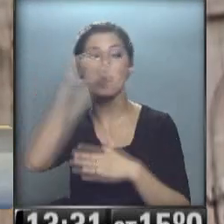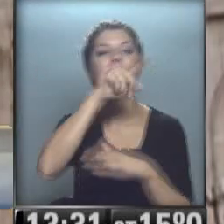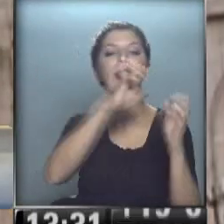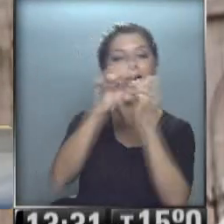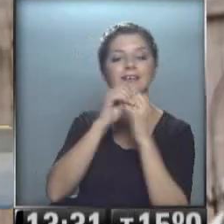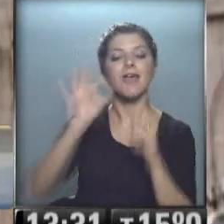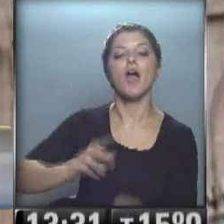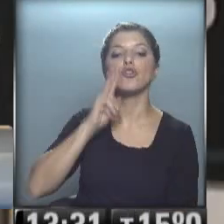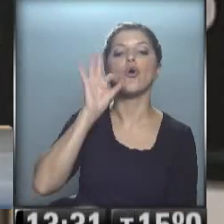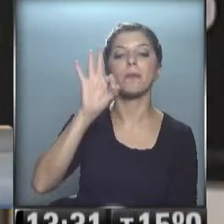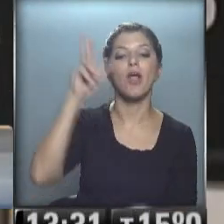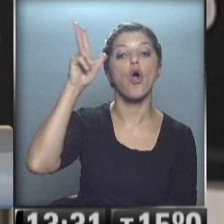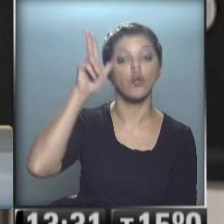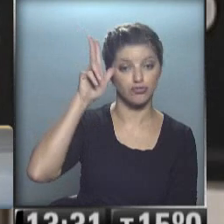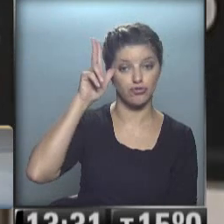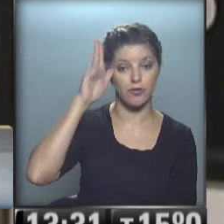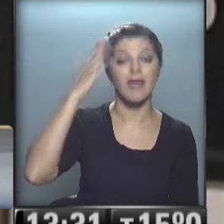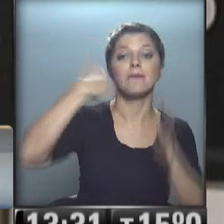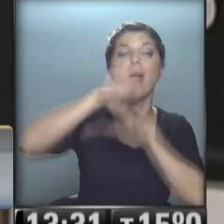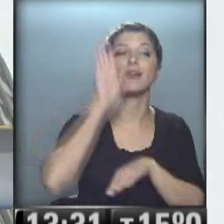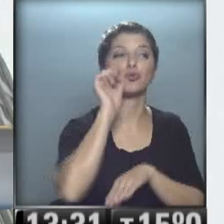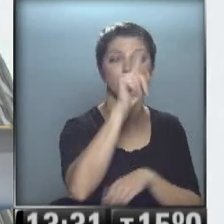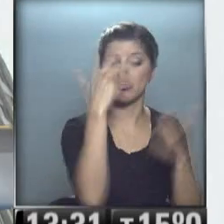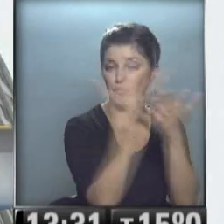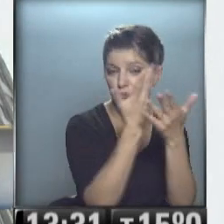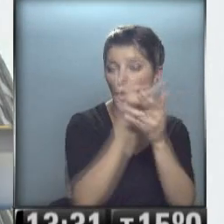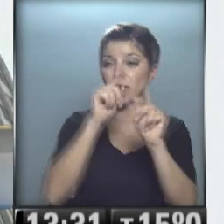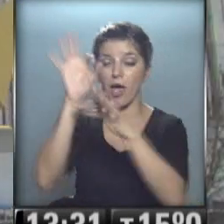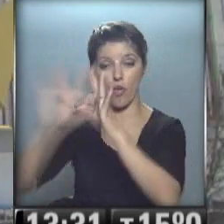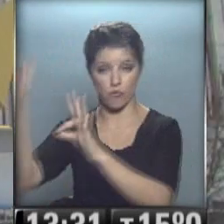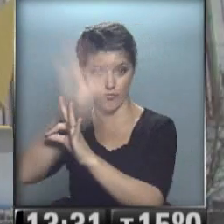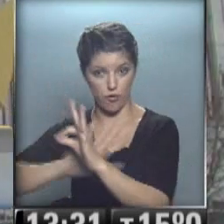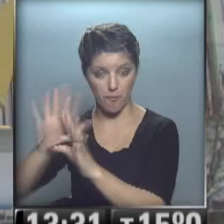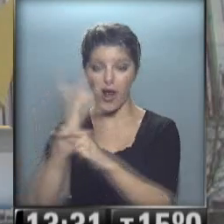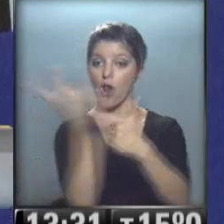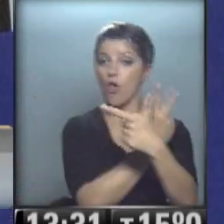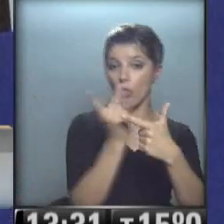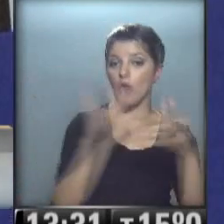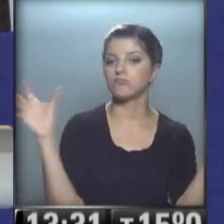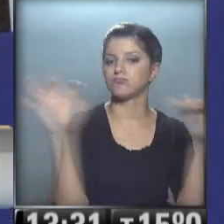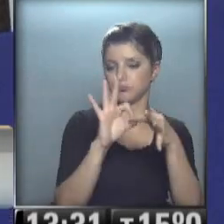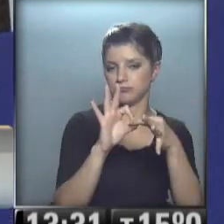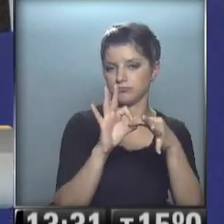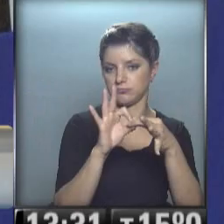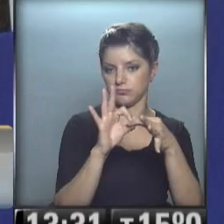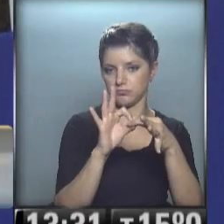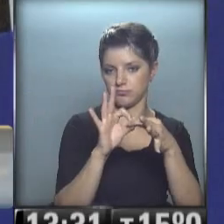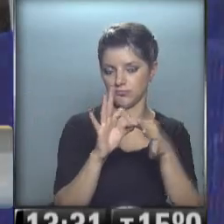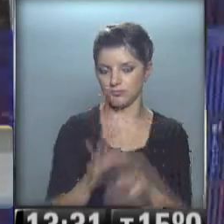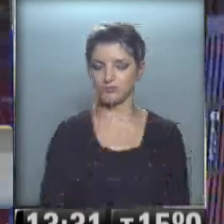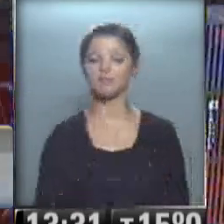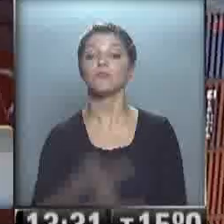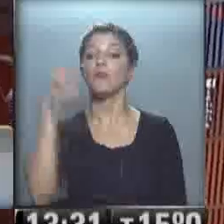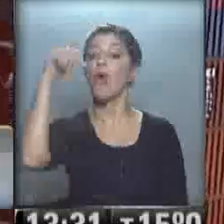de 2008 que afectó especialmente a los Estados Unidos y la Unión Europea socios tradicionales de la región